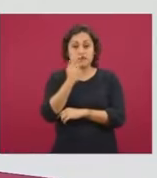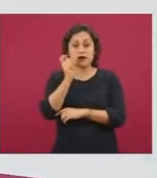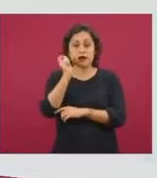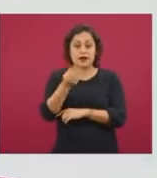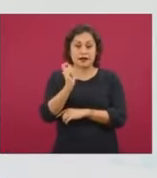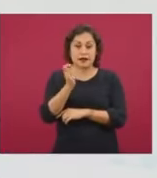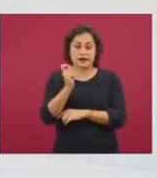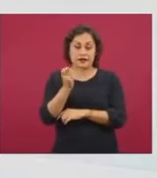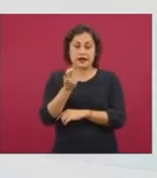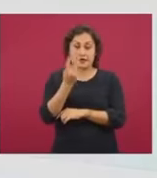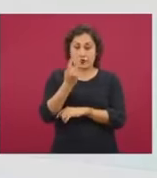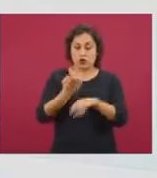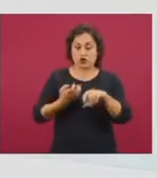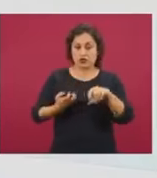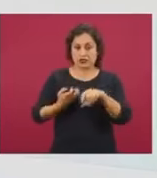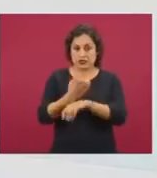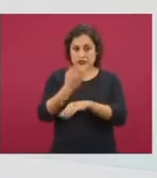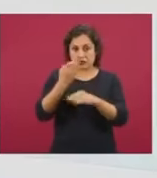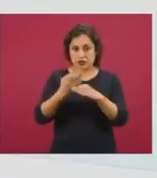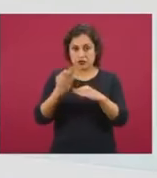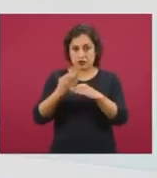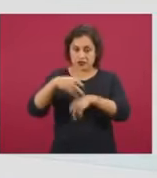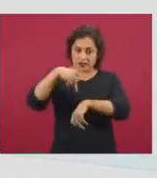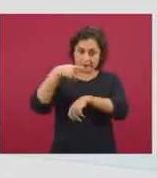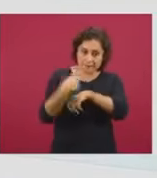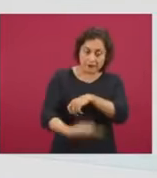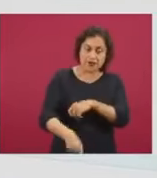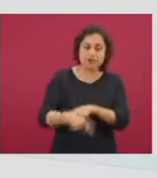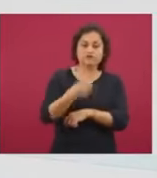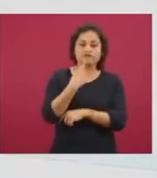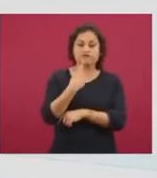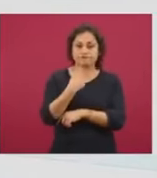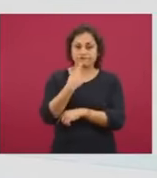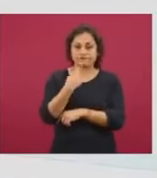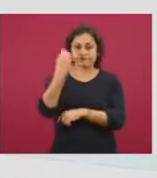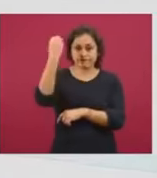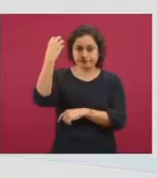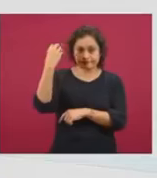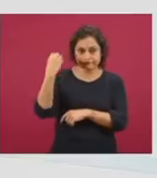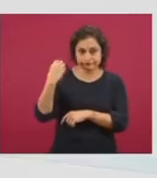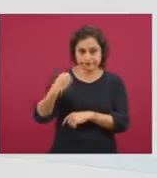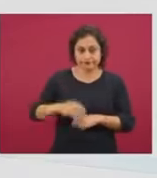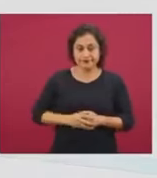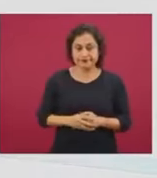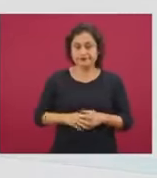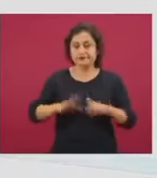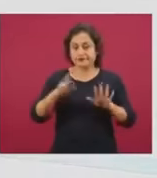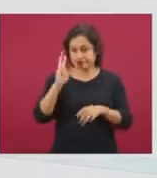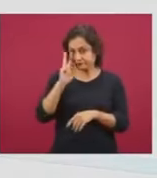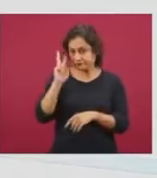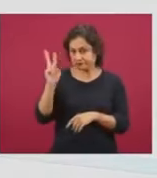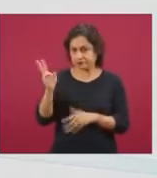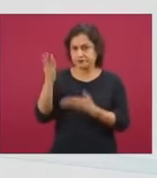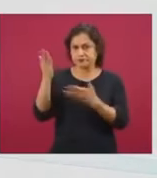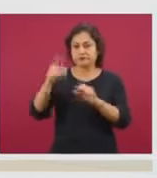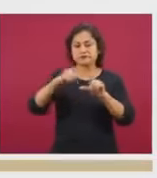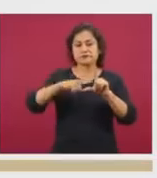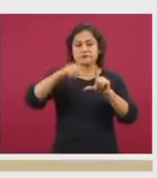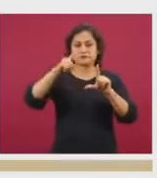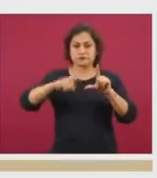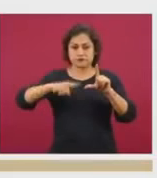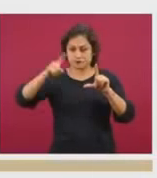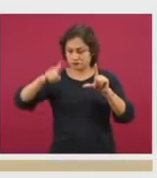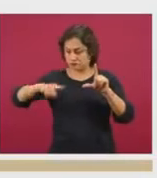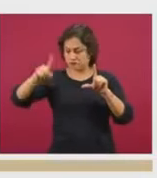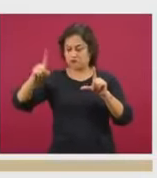estados que están con el semáforo en rojo, y vemos que ha tenido subidas, bajadas en este exceso